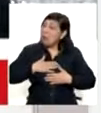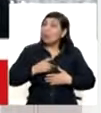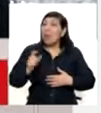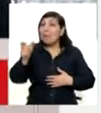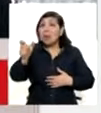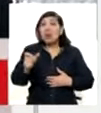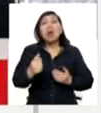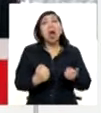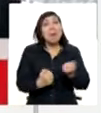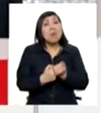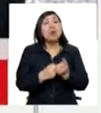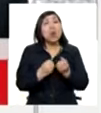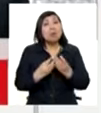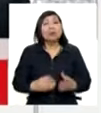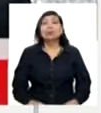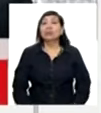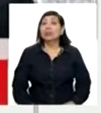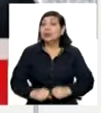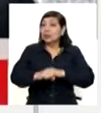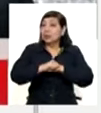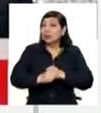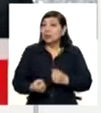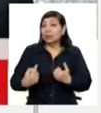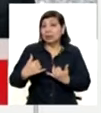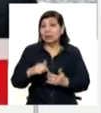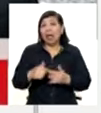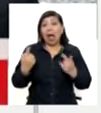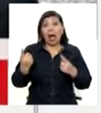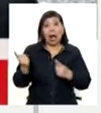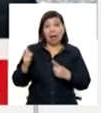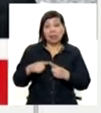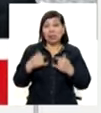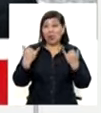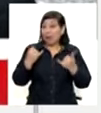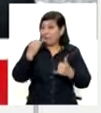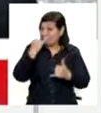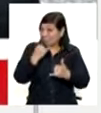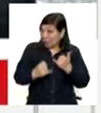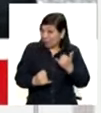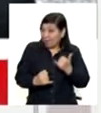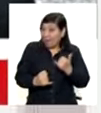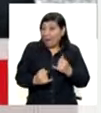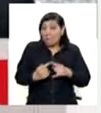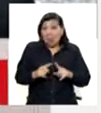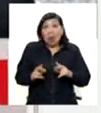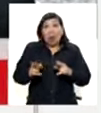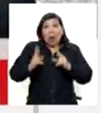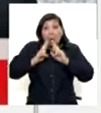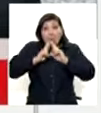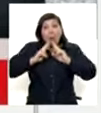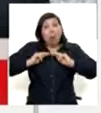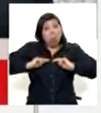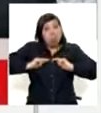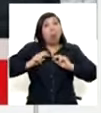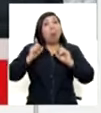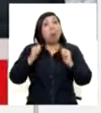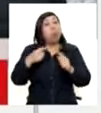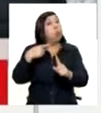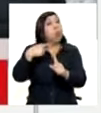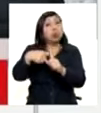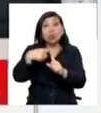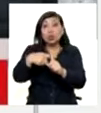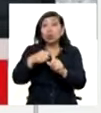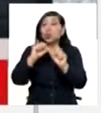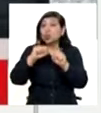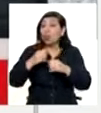me enorgullece que sea así. La campaña es hasta el día domingo, era hasta hoy, pero evidentemente está habiendo una respuesta muy positiva y por tanto